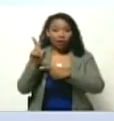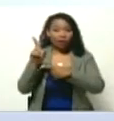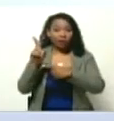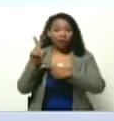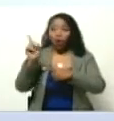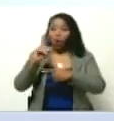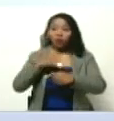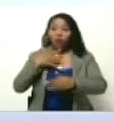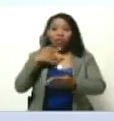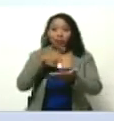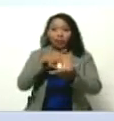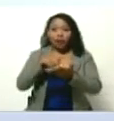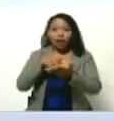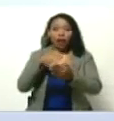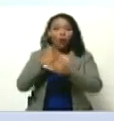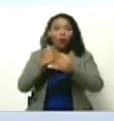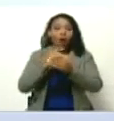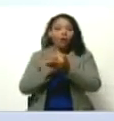automáticamente fuera del proceso.